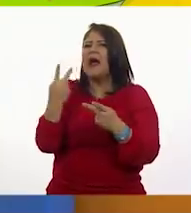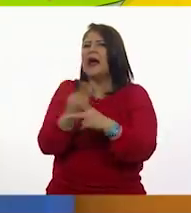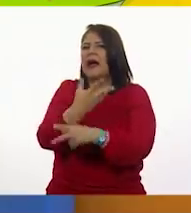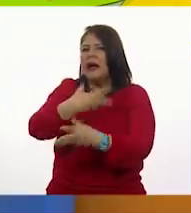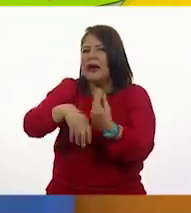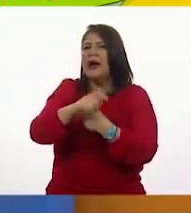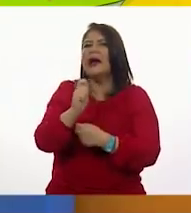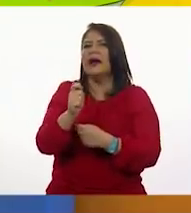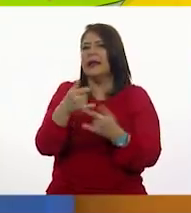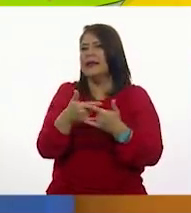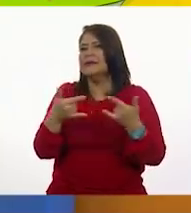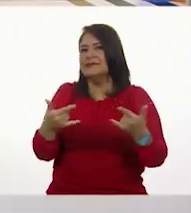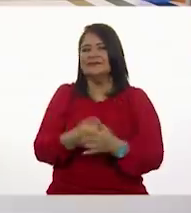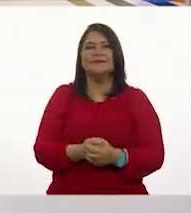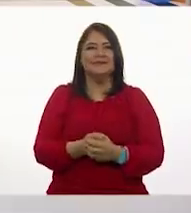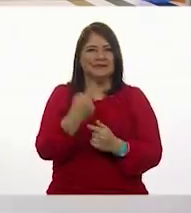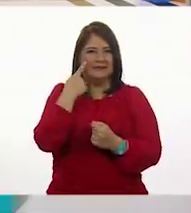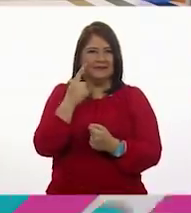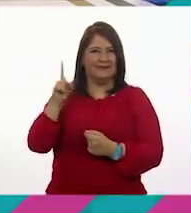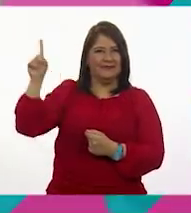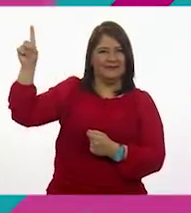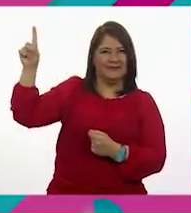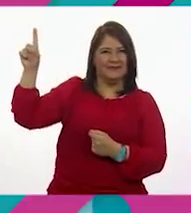entonces en esta historia. ¡Corre video!